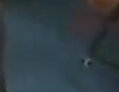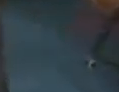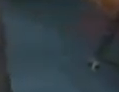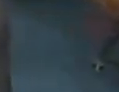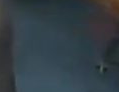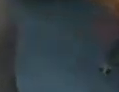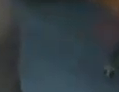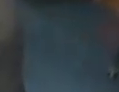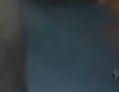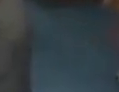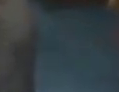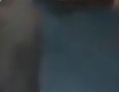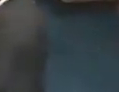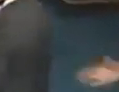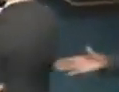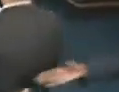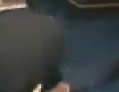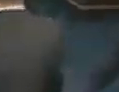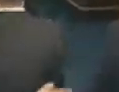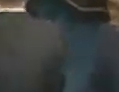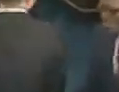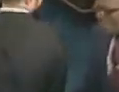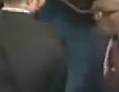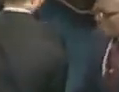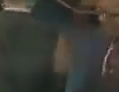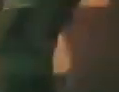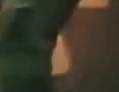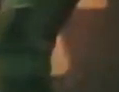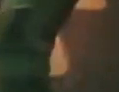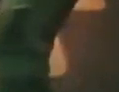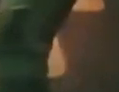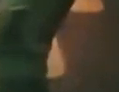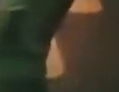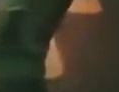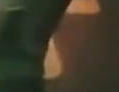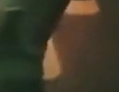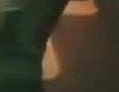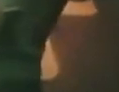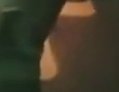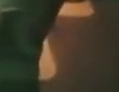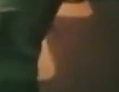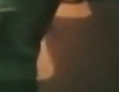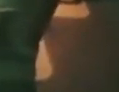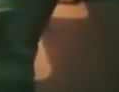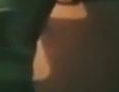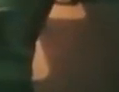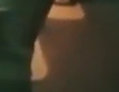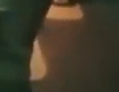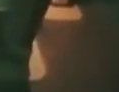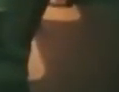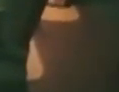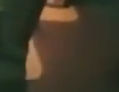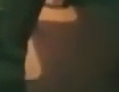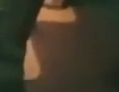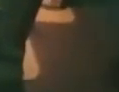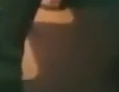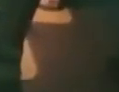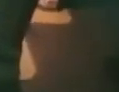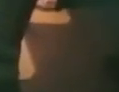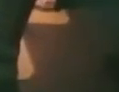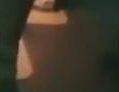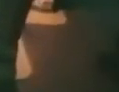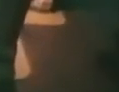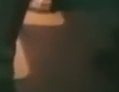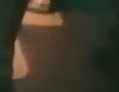y además ha anunciado que China precisamente estaría desarrollando grandes inversiones con